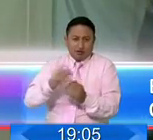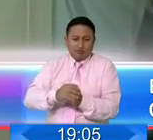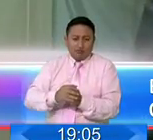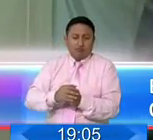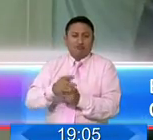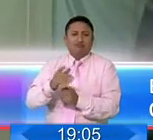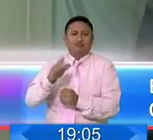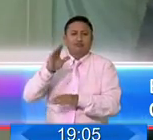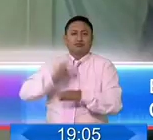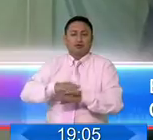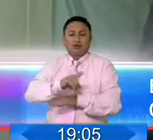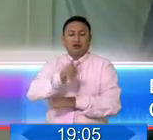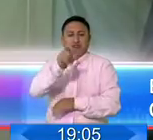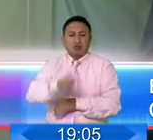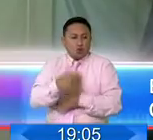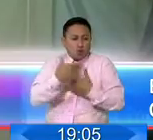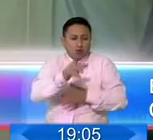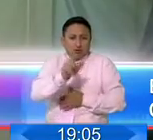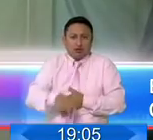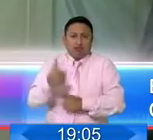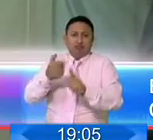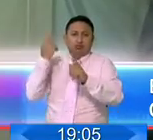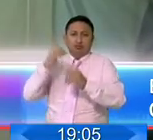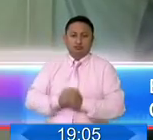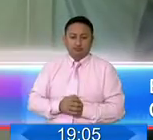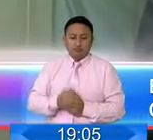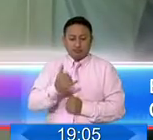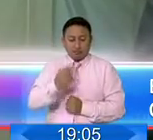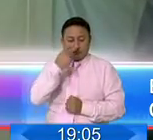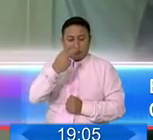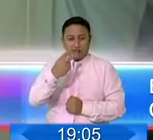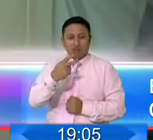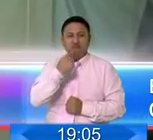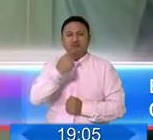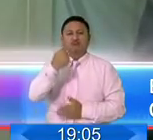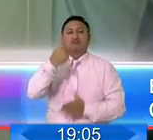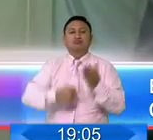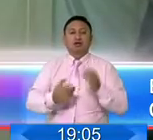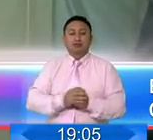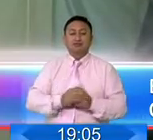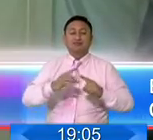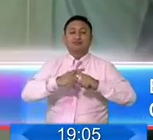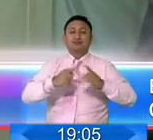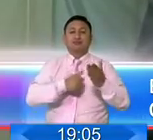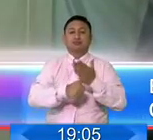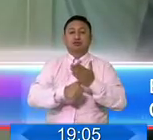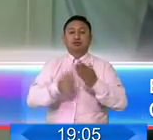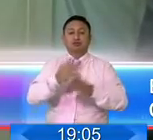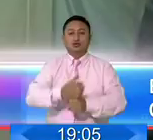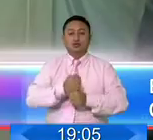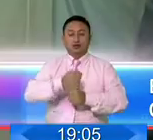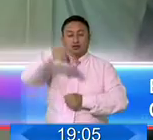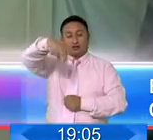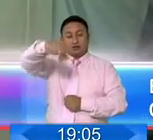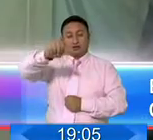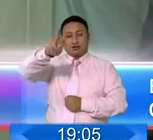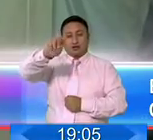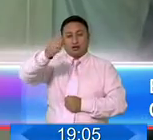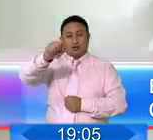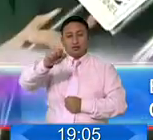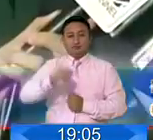de delincuencia común. En ese instante, escuchemos lo que dijo precisamente el exministro de Seguridad, César Navas.